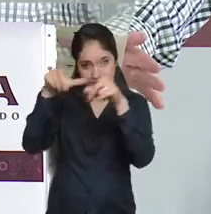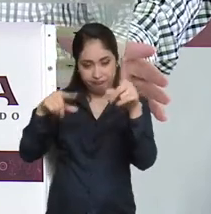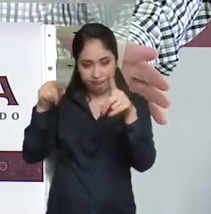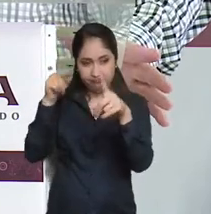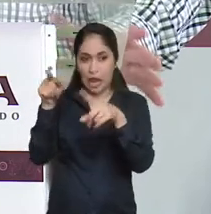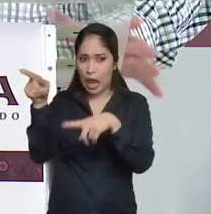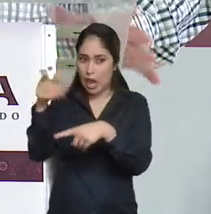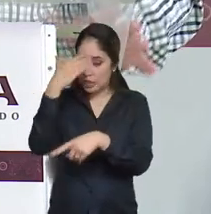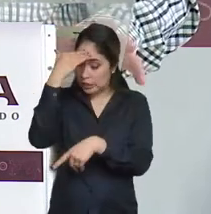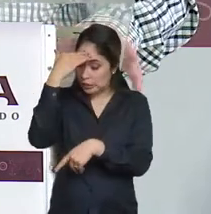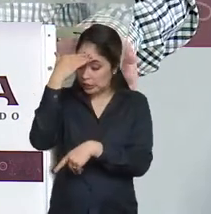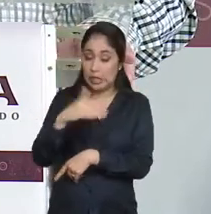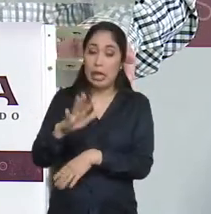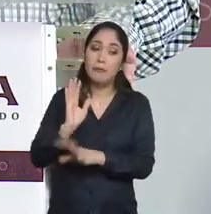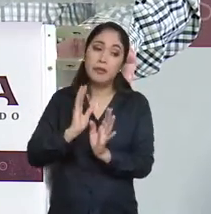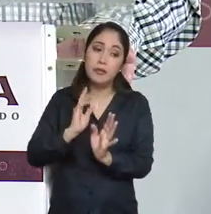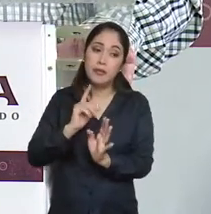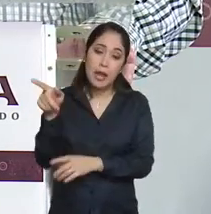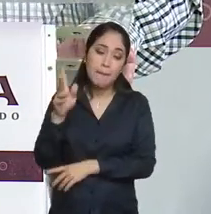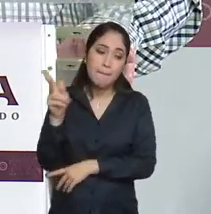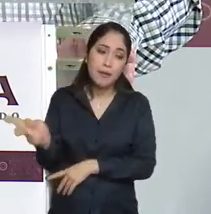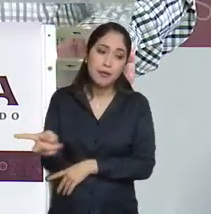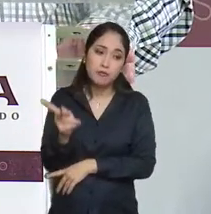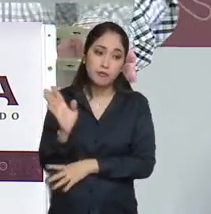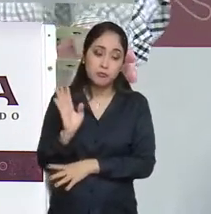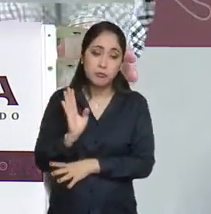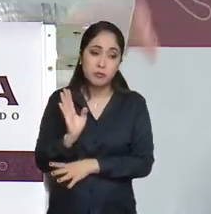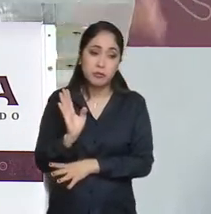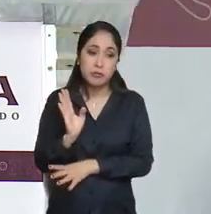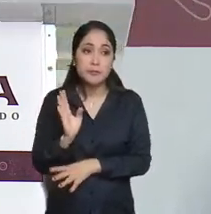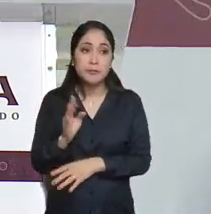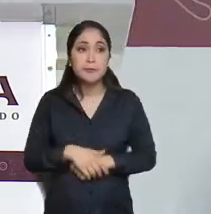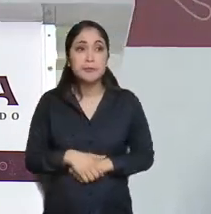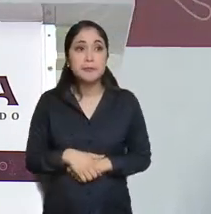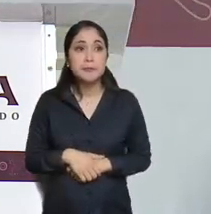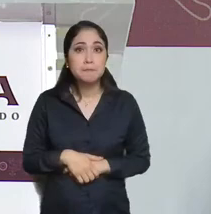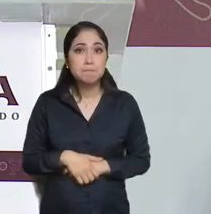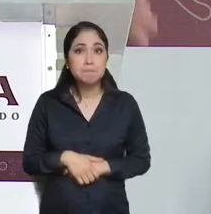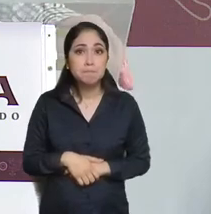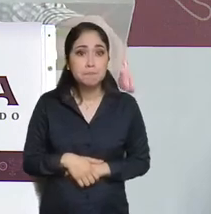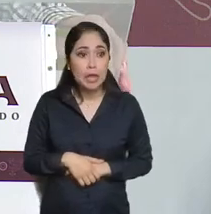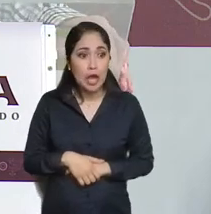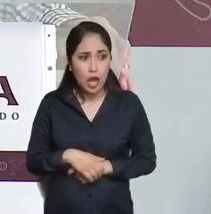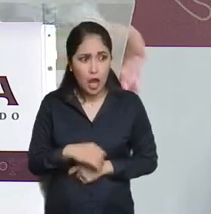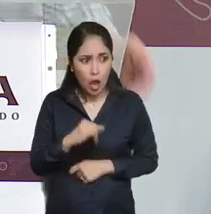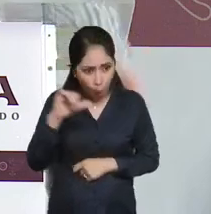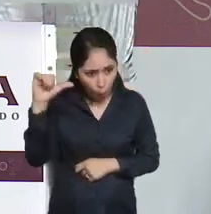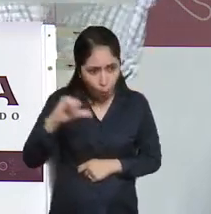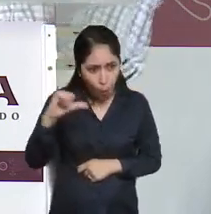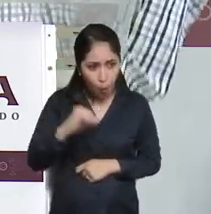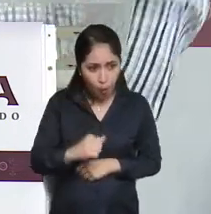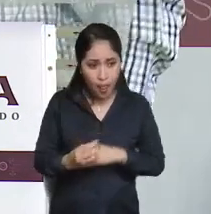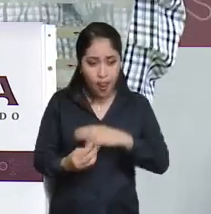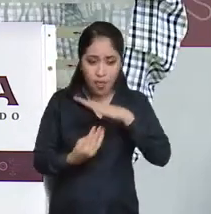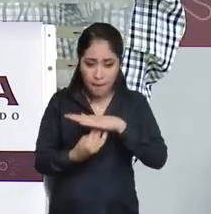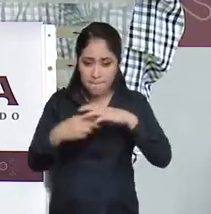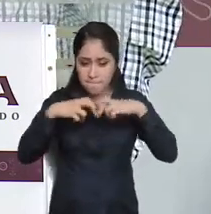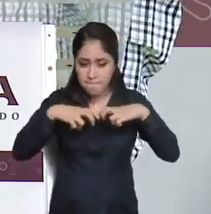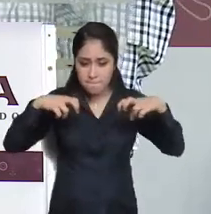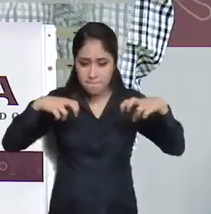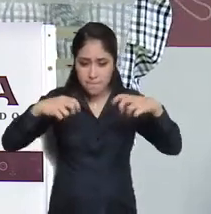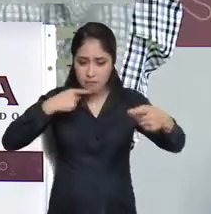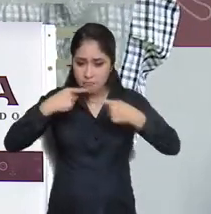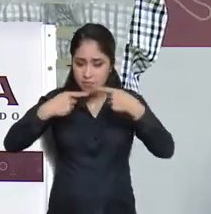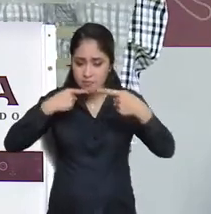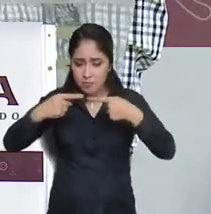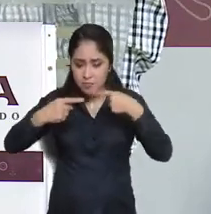Todo tiene que ver con ellos. Precisamente ahora vimos en la mesa que solo aborda estos